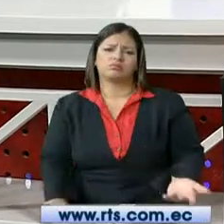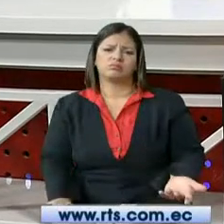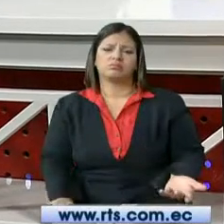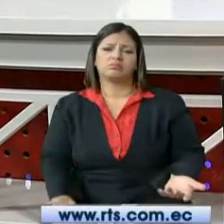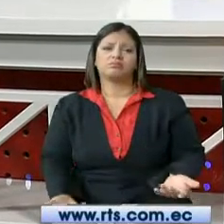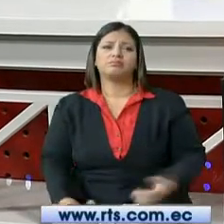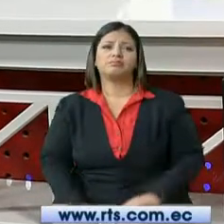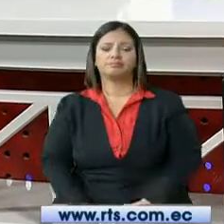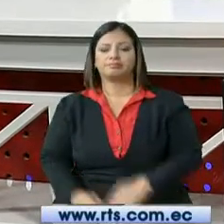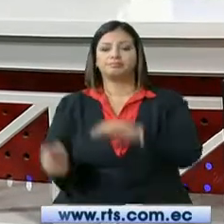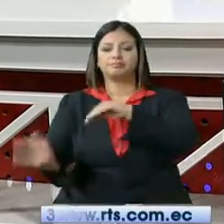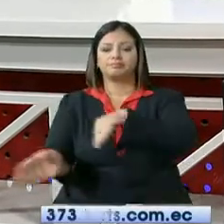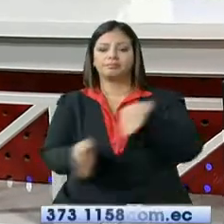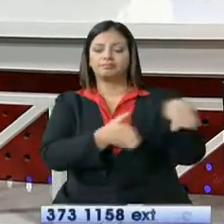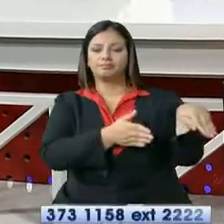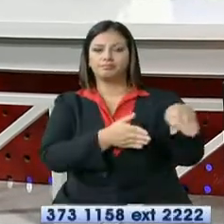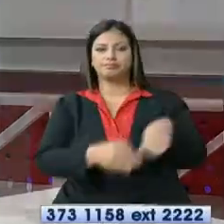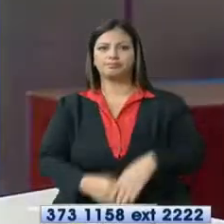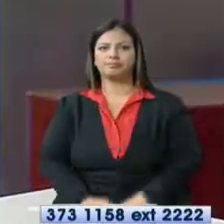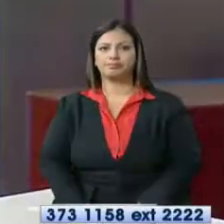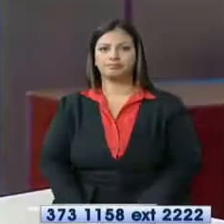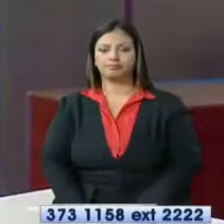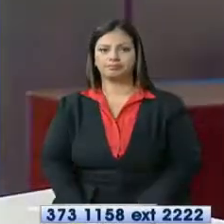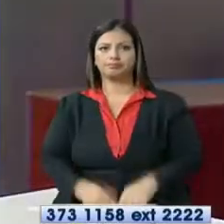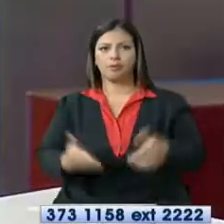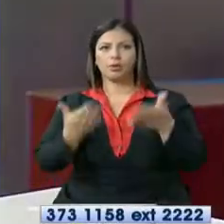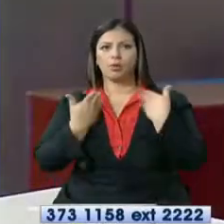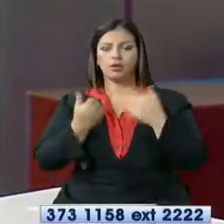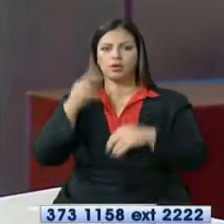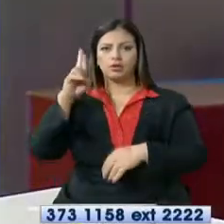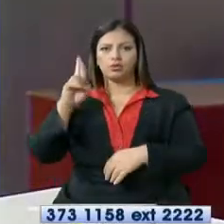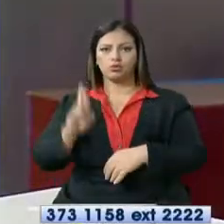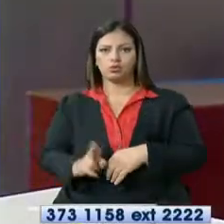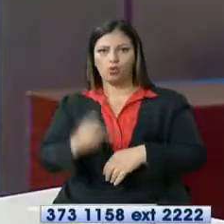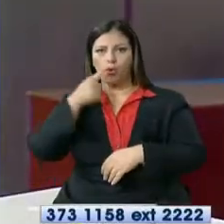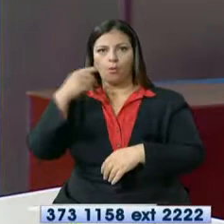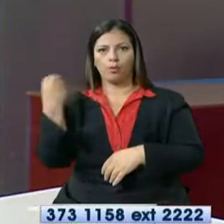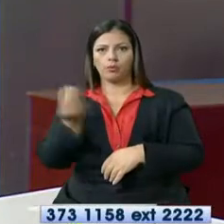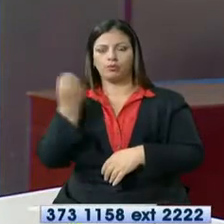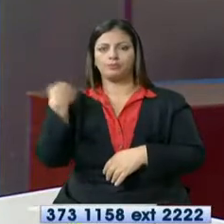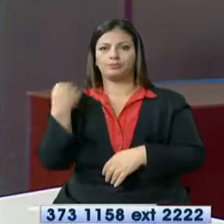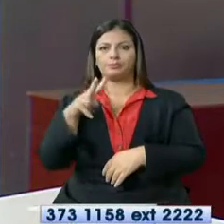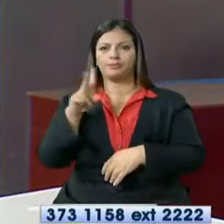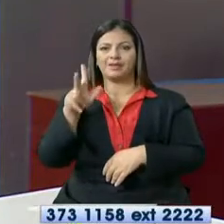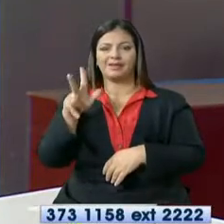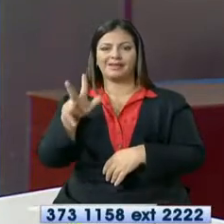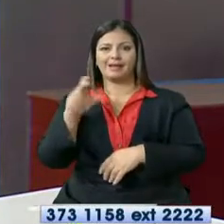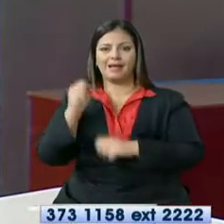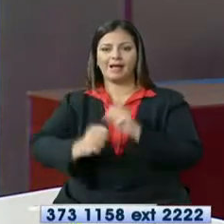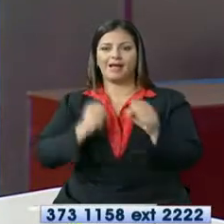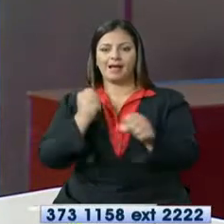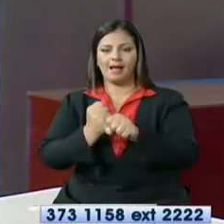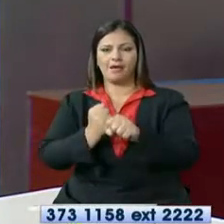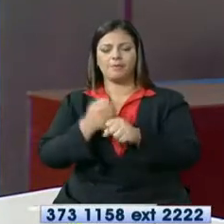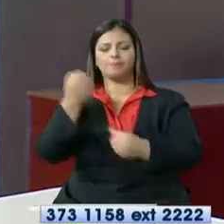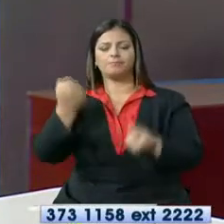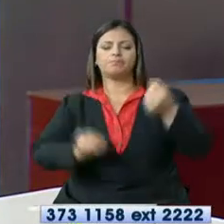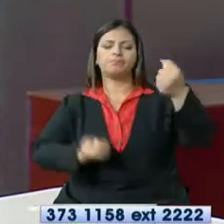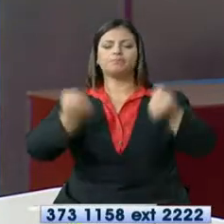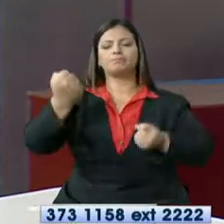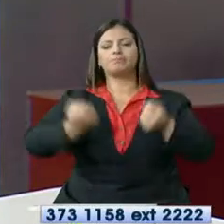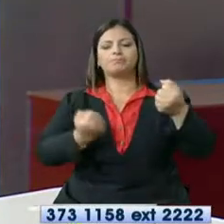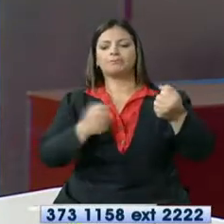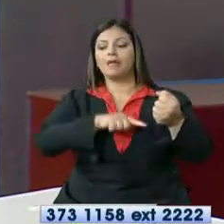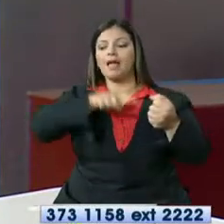Así es. Vamos a cambiar de tema para contarles que en el sur de Guayaquil un joven de 23 años de edad fue asesinado dentro de su vehículo, aparentemente por